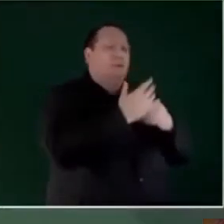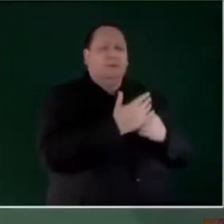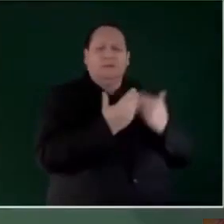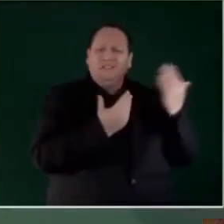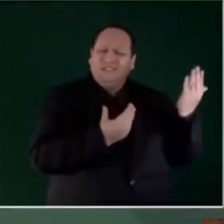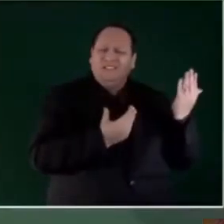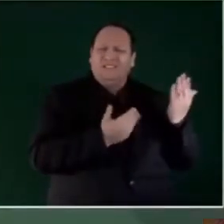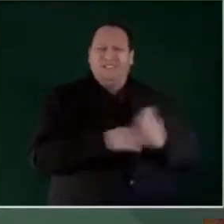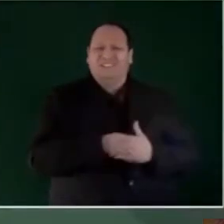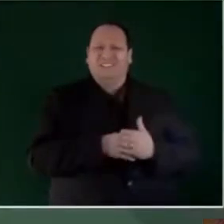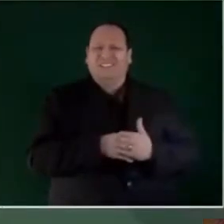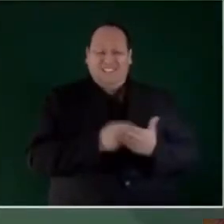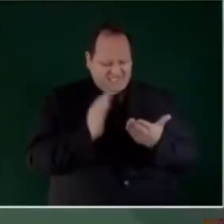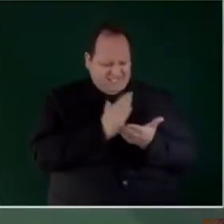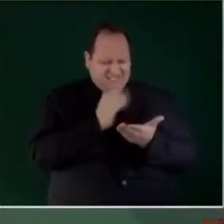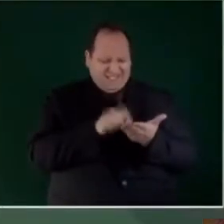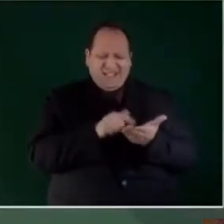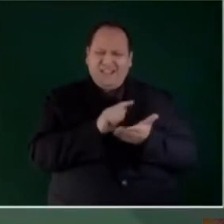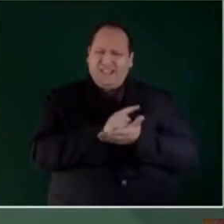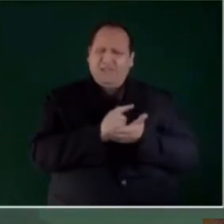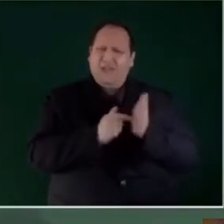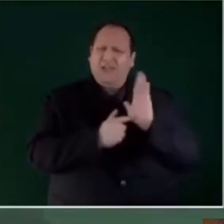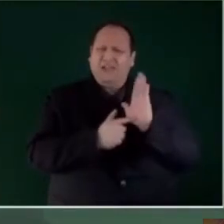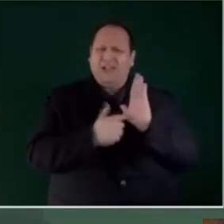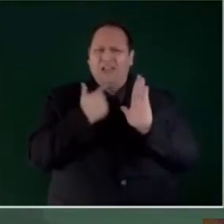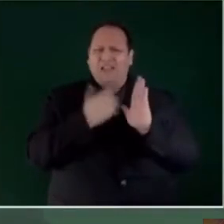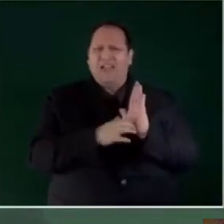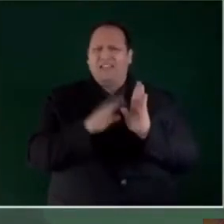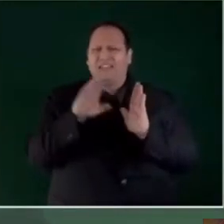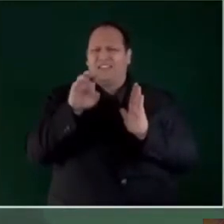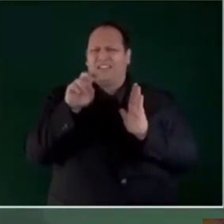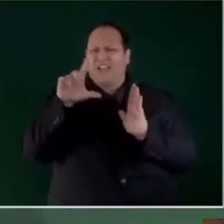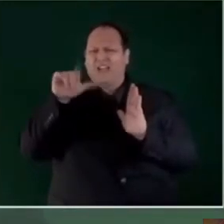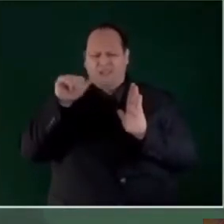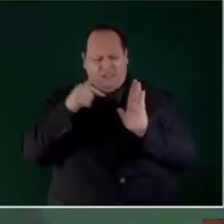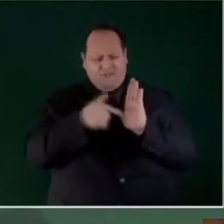Una novela de Arcadio Centella que